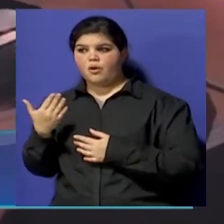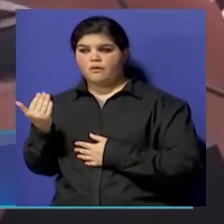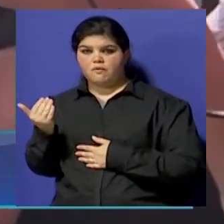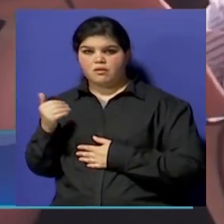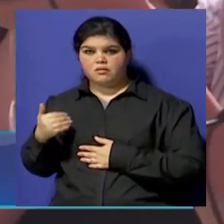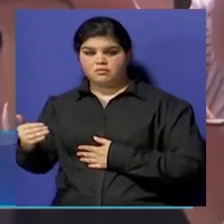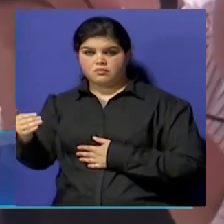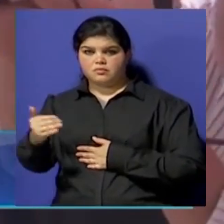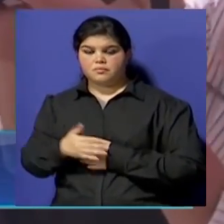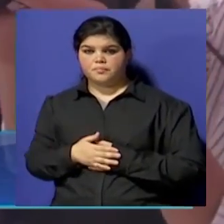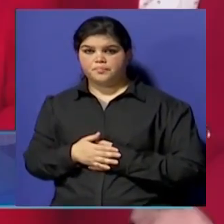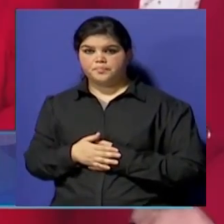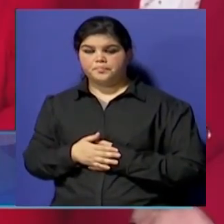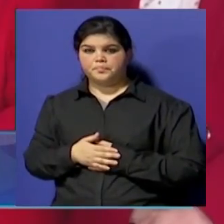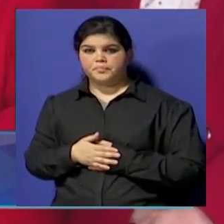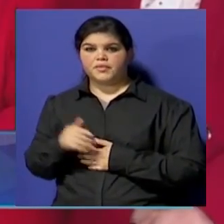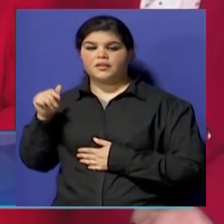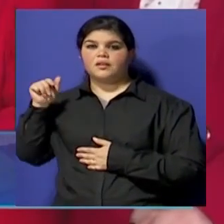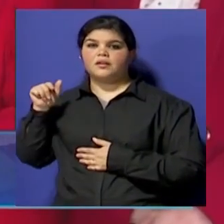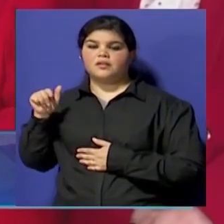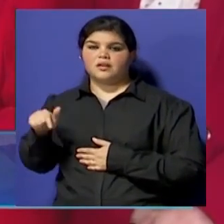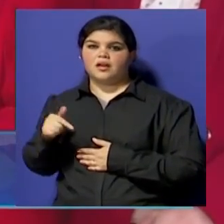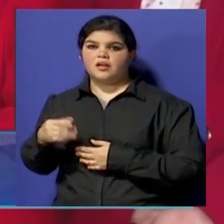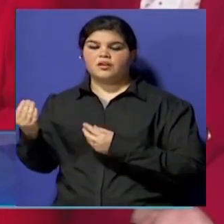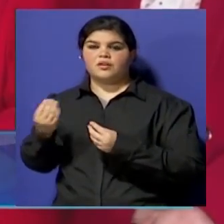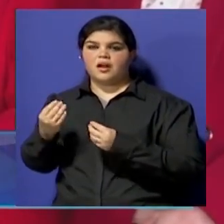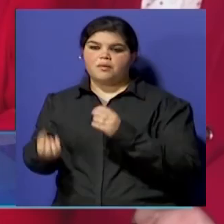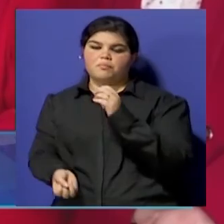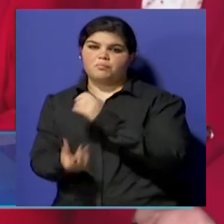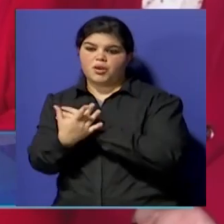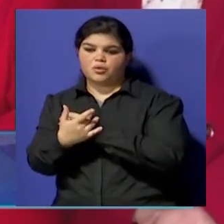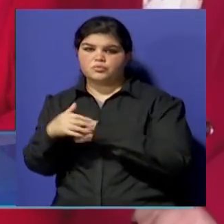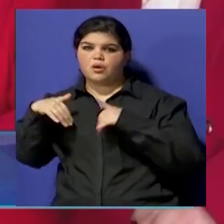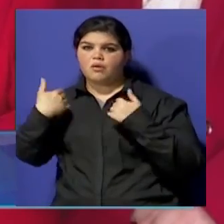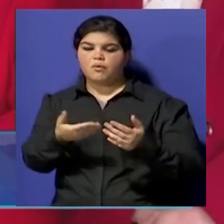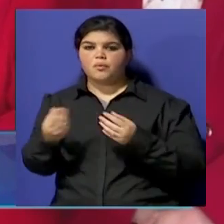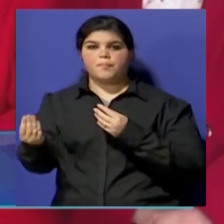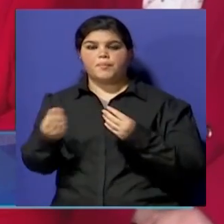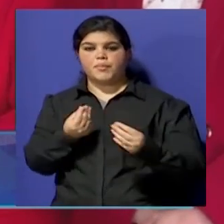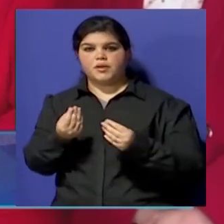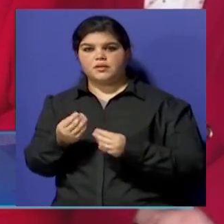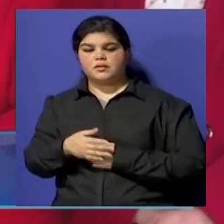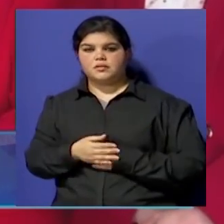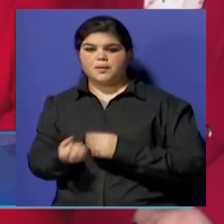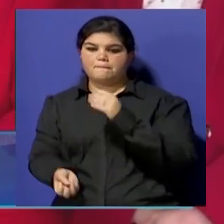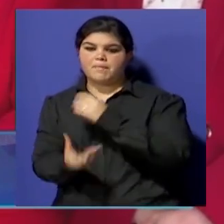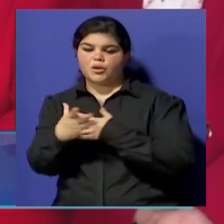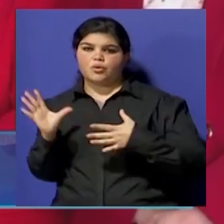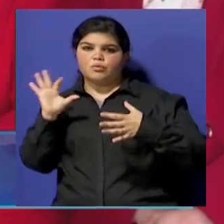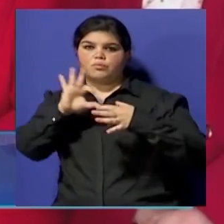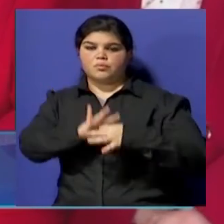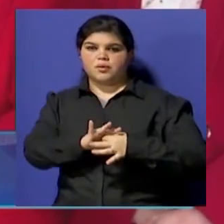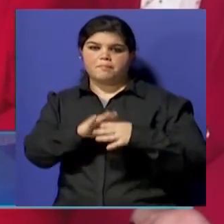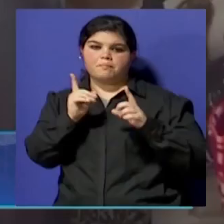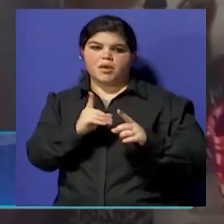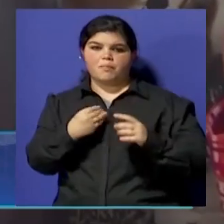empujar con el tema de Mercosur, apostando al desarrollo de la relación con Mercosur encabezada por Brasil y